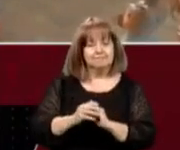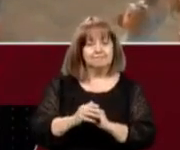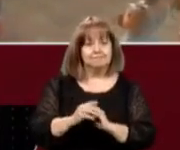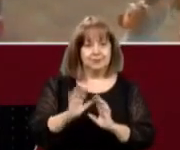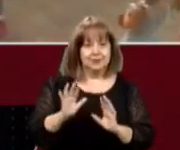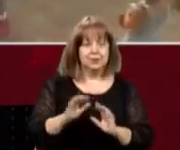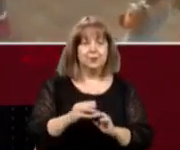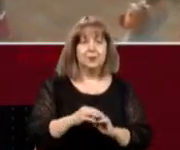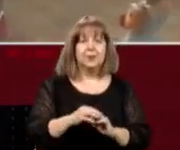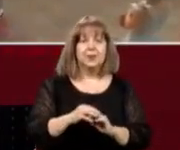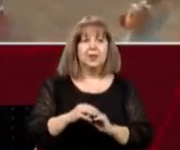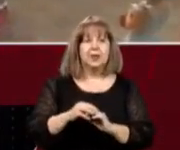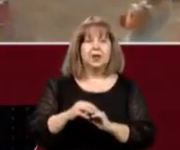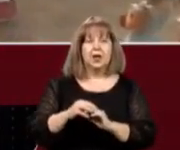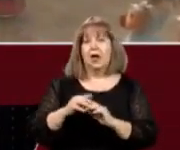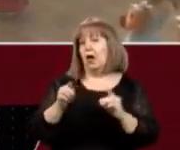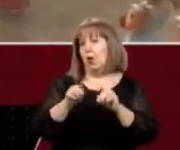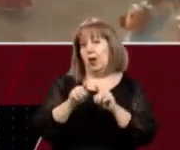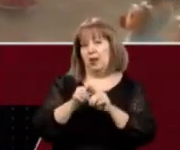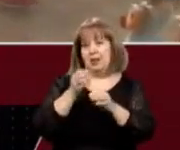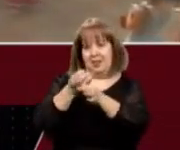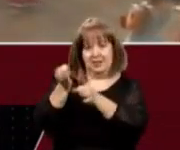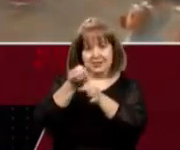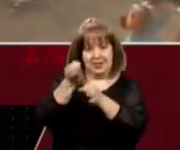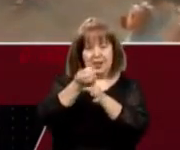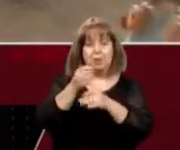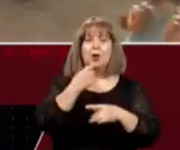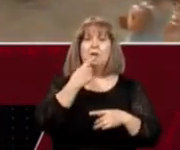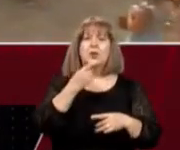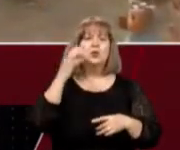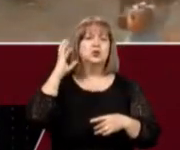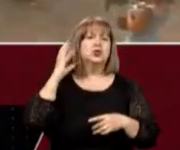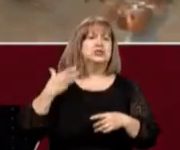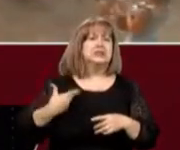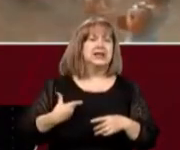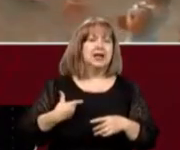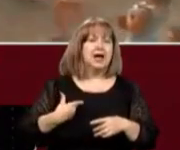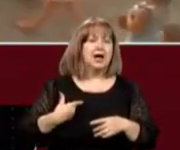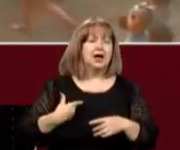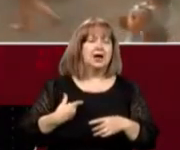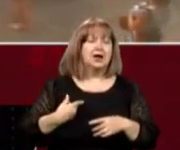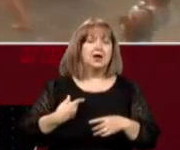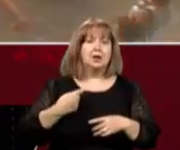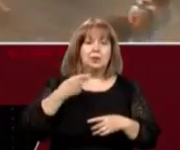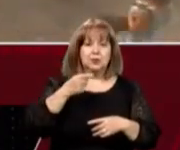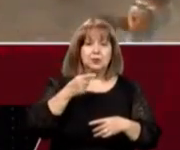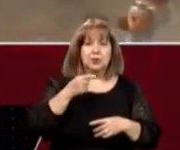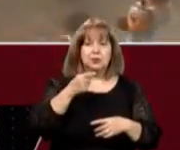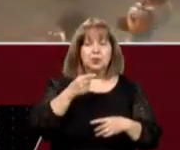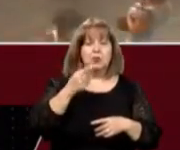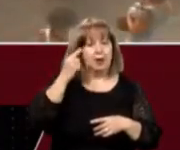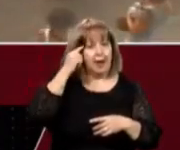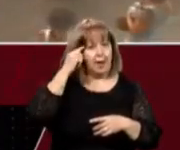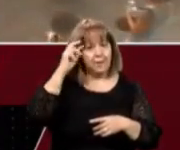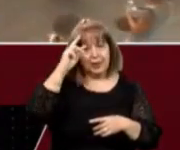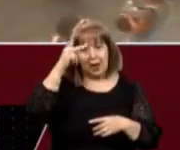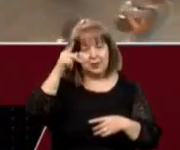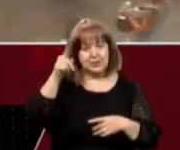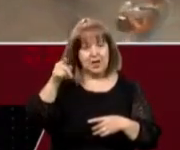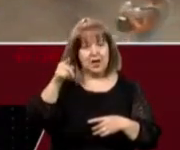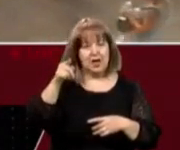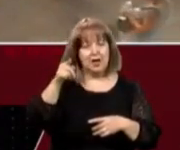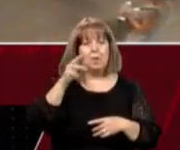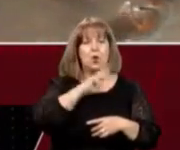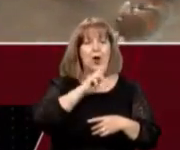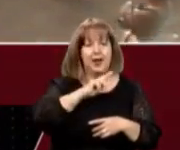y nada. Todavía están haciendo docencia con sus compañeros. Lo que Gise pregunta, este cambio de conciencia que ustedes ven claro en tu generación, en las mujeres, ¿lo ven